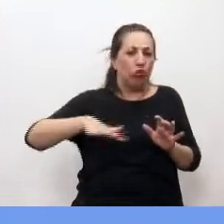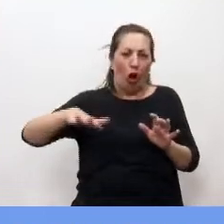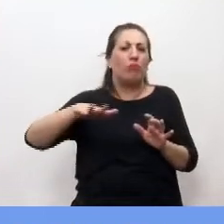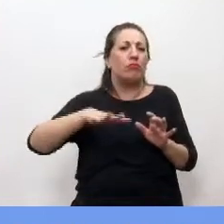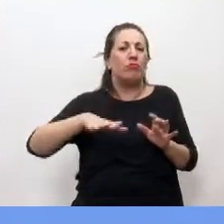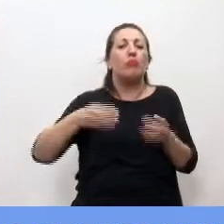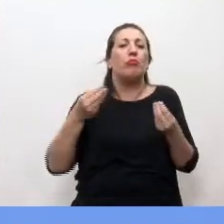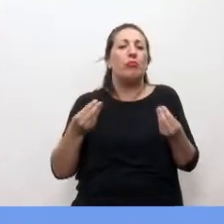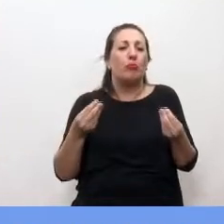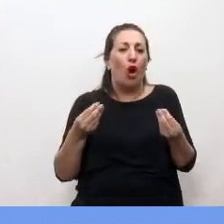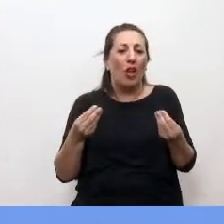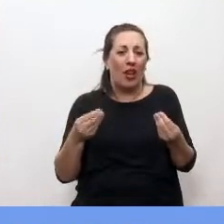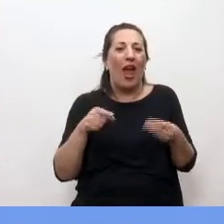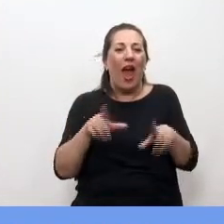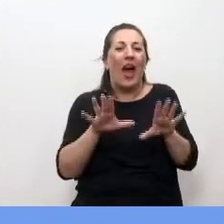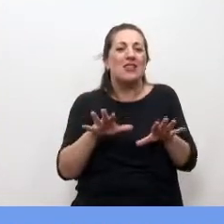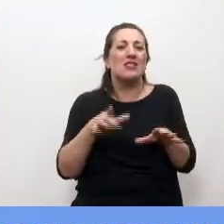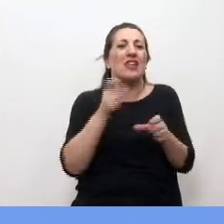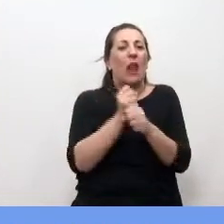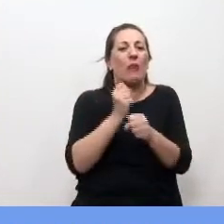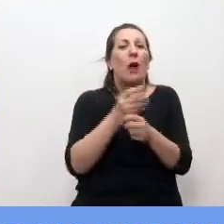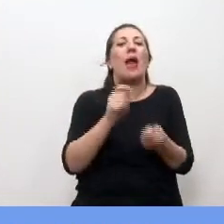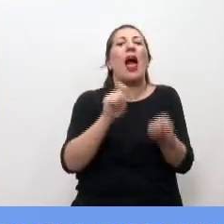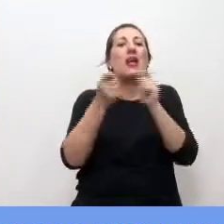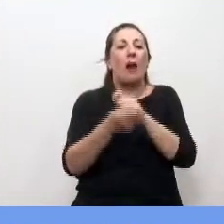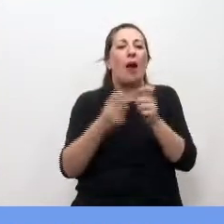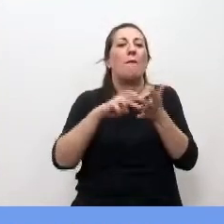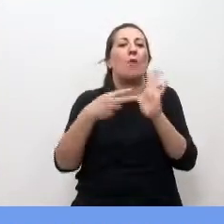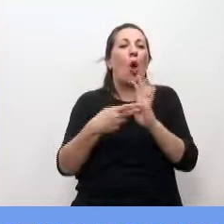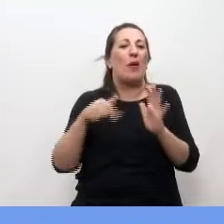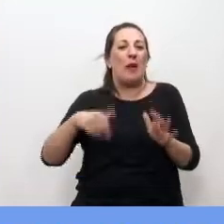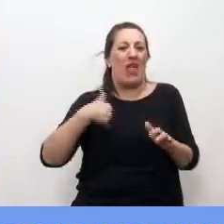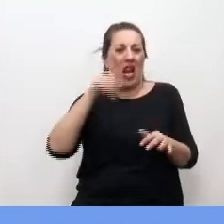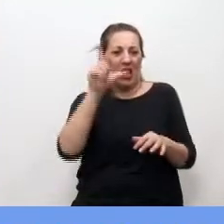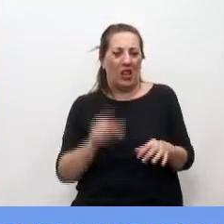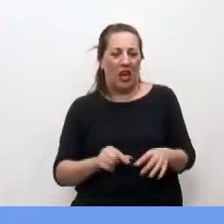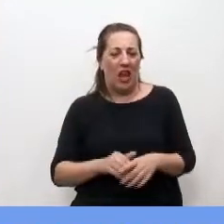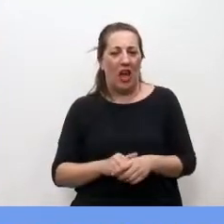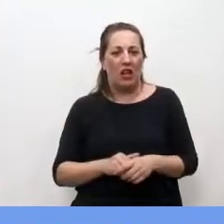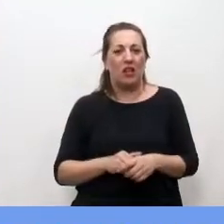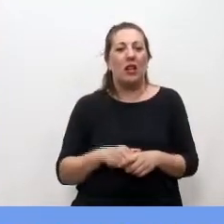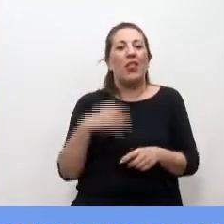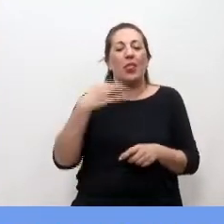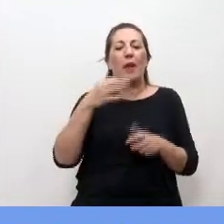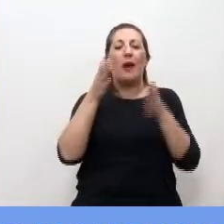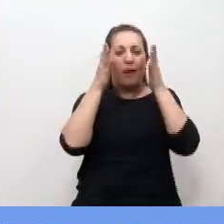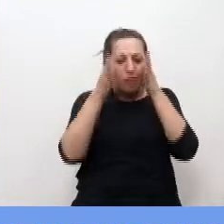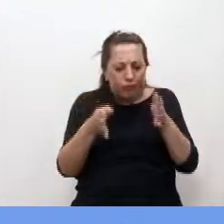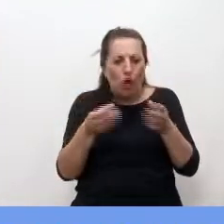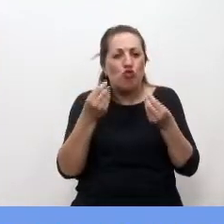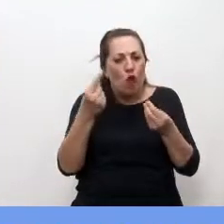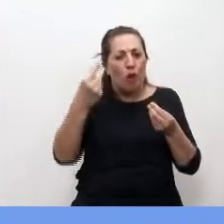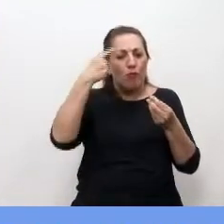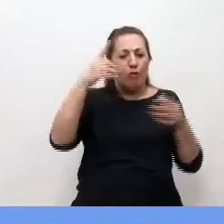En definitiva es así como se trabaja para cambiar los problemas estructurales de la argentina se los aborda se arma un plan